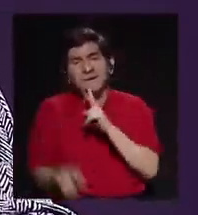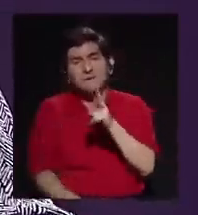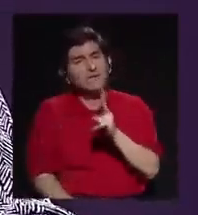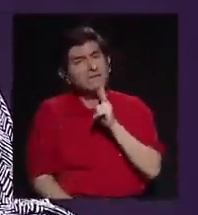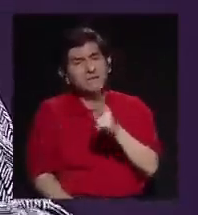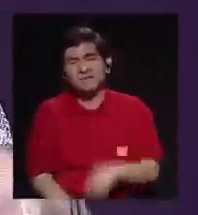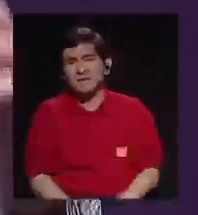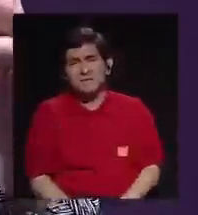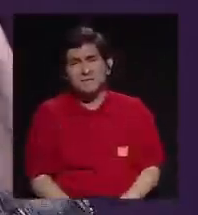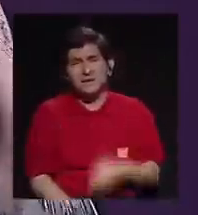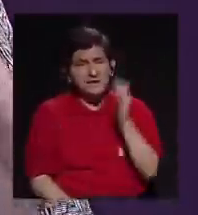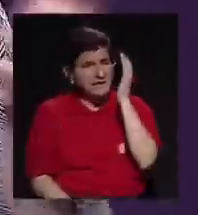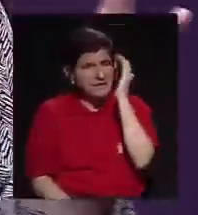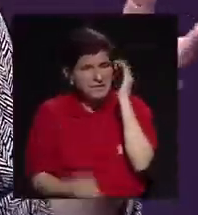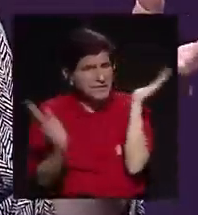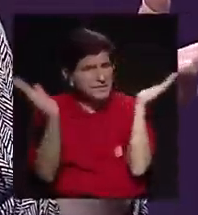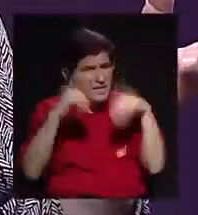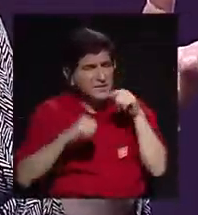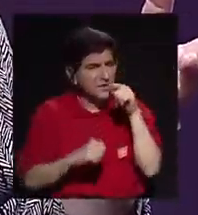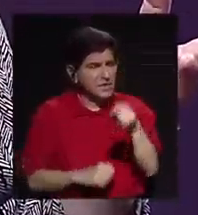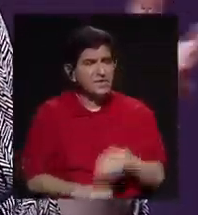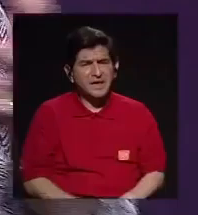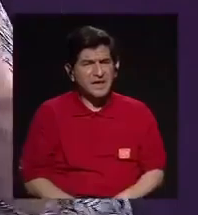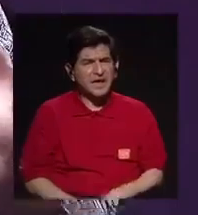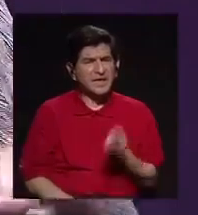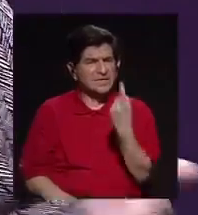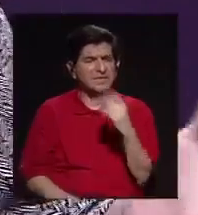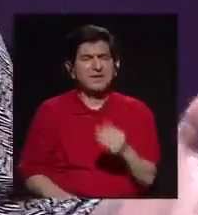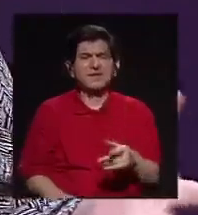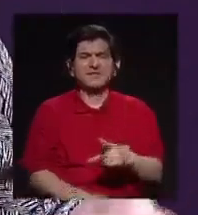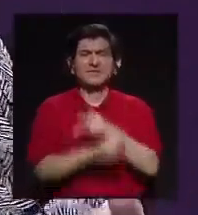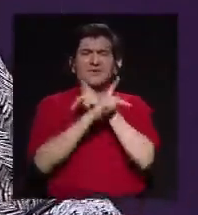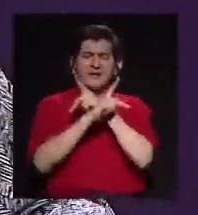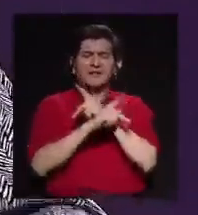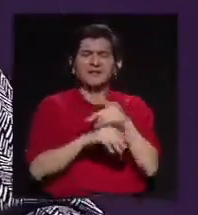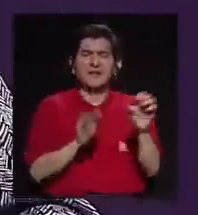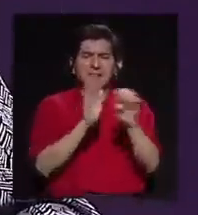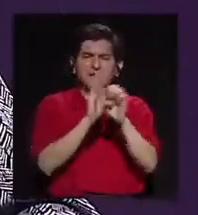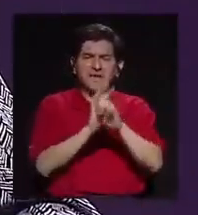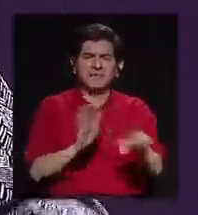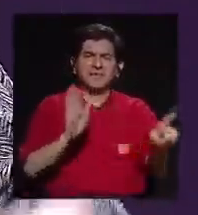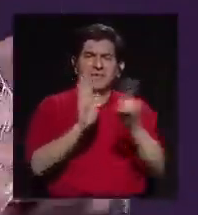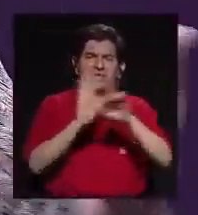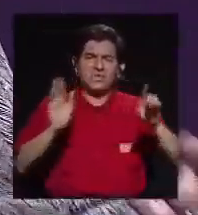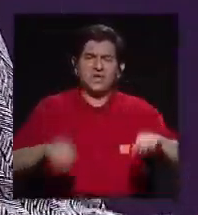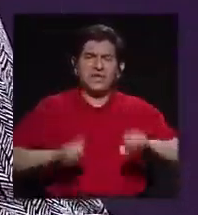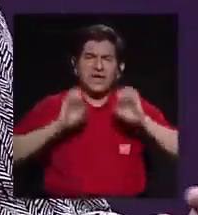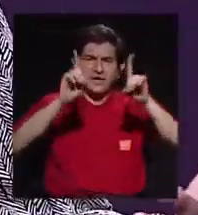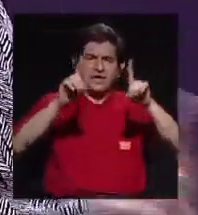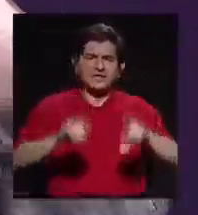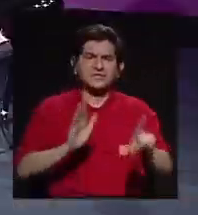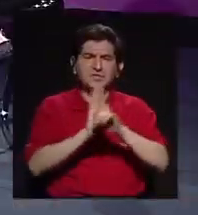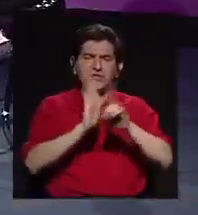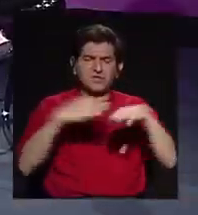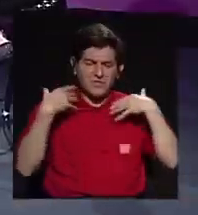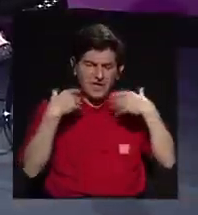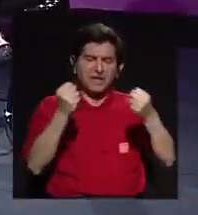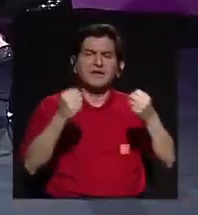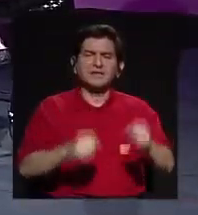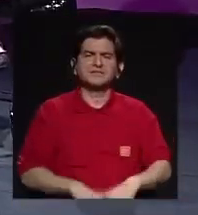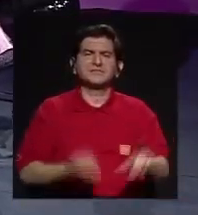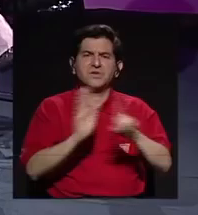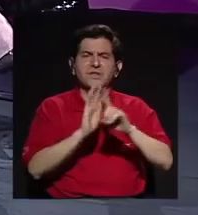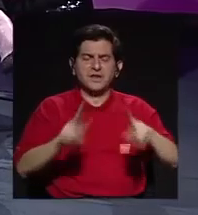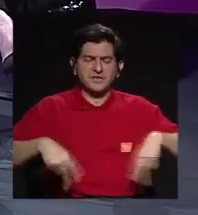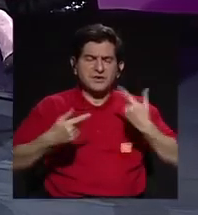realidad no hay una conciencia de que los están dejando en desprotección. Pensemos, por ejemplo, derecho a la educación, derecho a la salud, derecho a